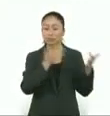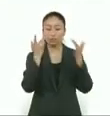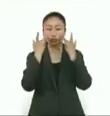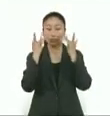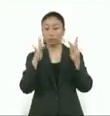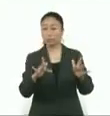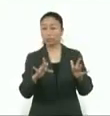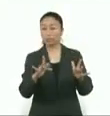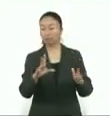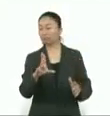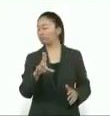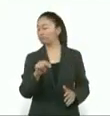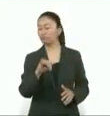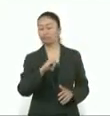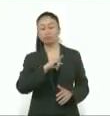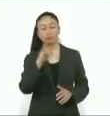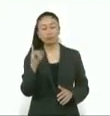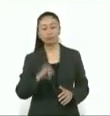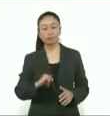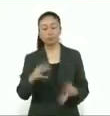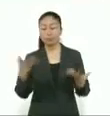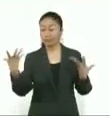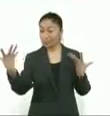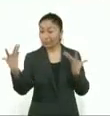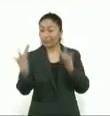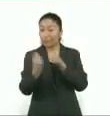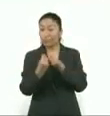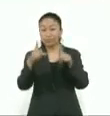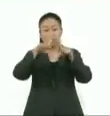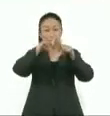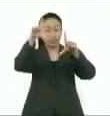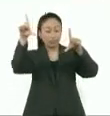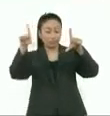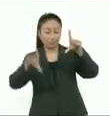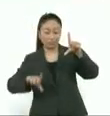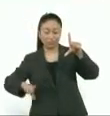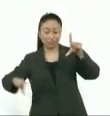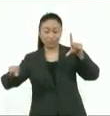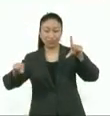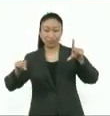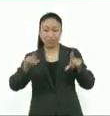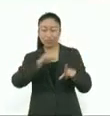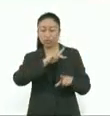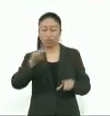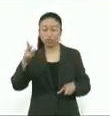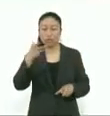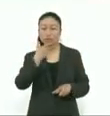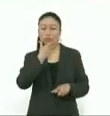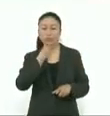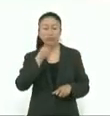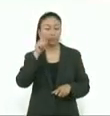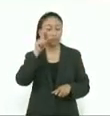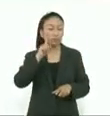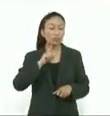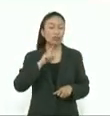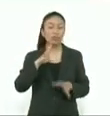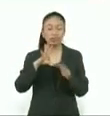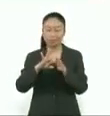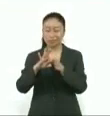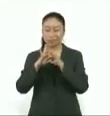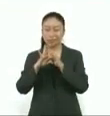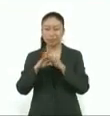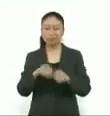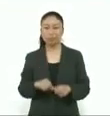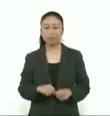irrenunciable de construir juntas para México, para todas y para todos. Para